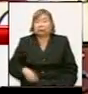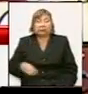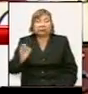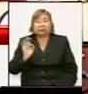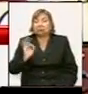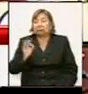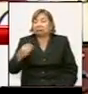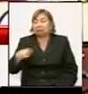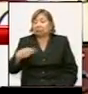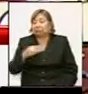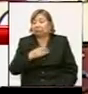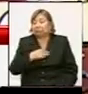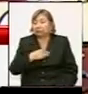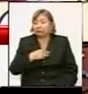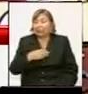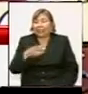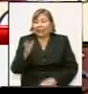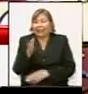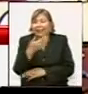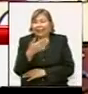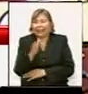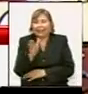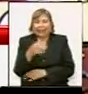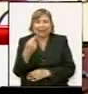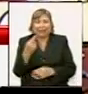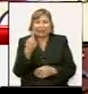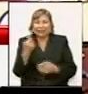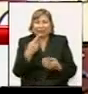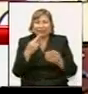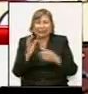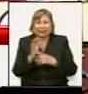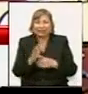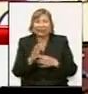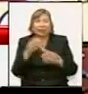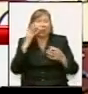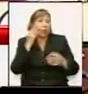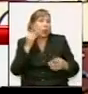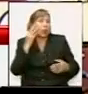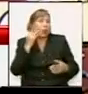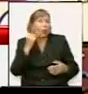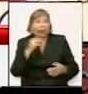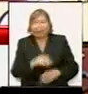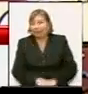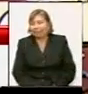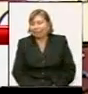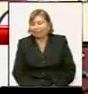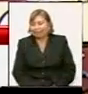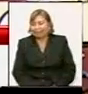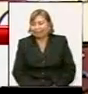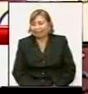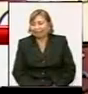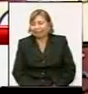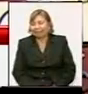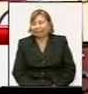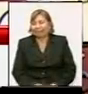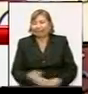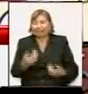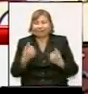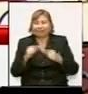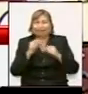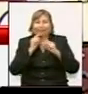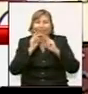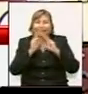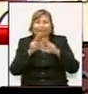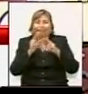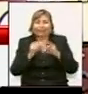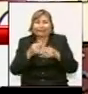miembro, tuve que bandearme solo con 11 eurodiputados de mucha experiencia, Y, en fin, y yo tratando de responder un